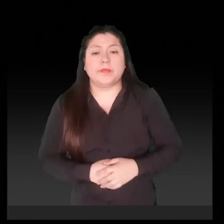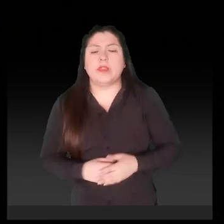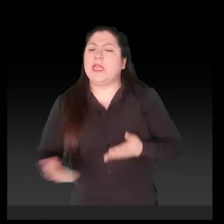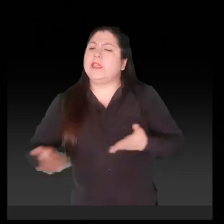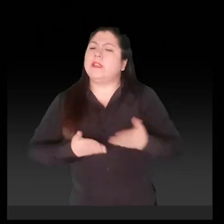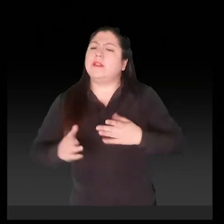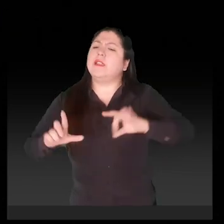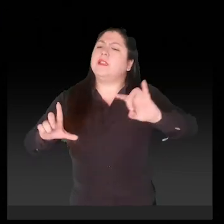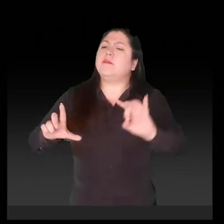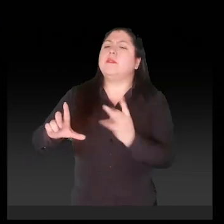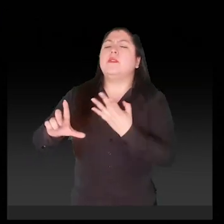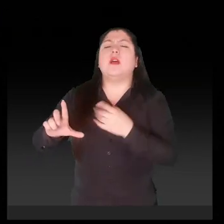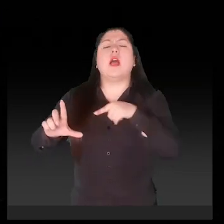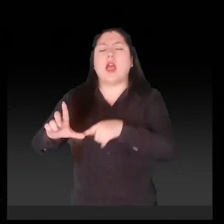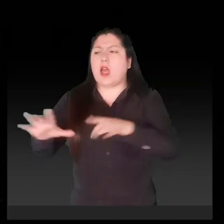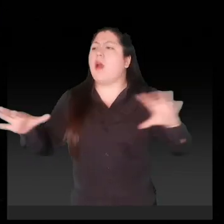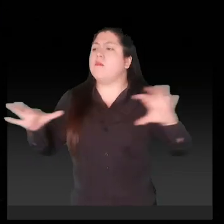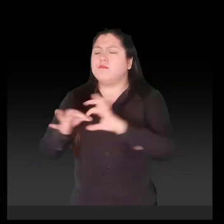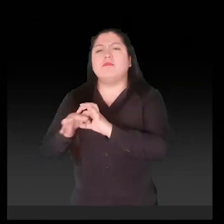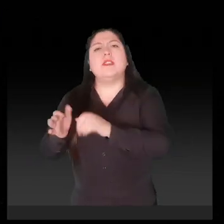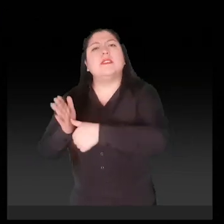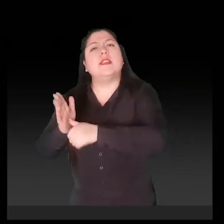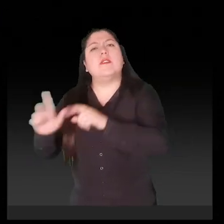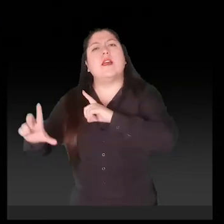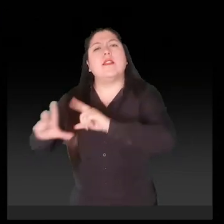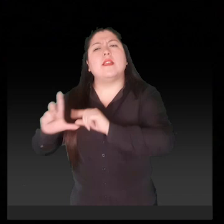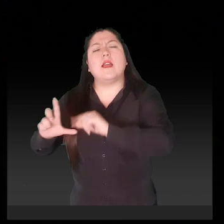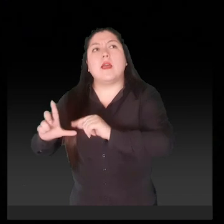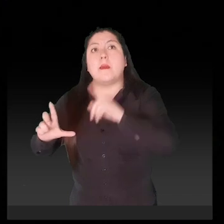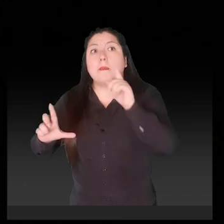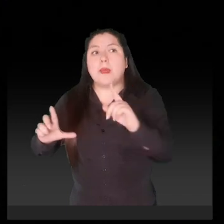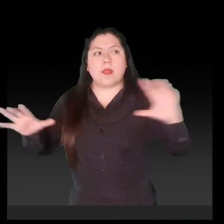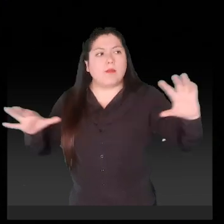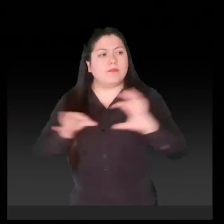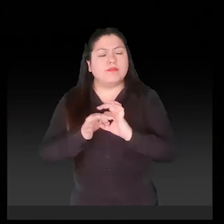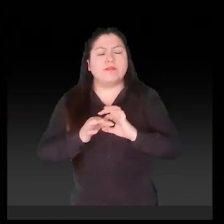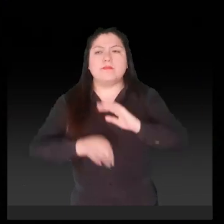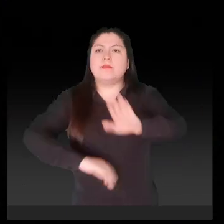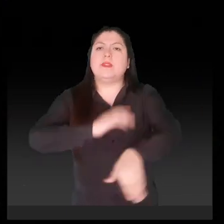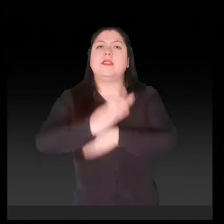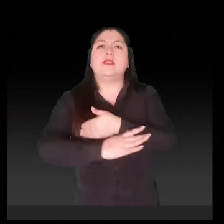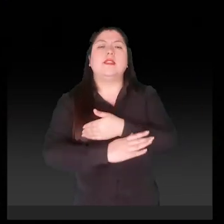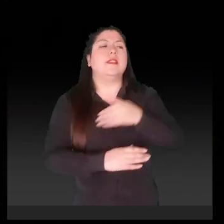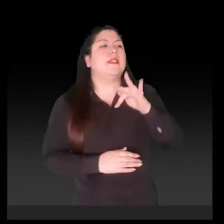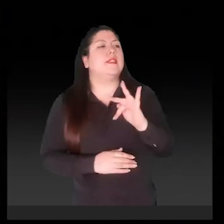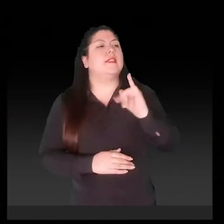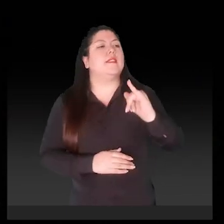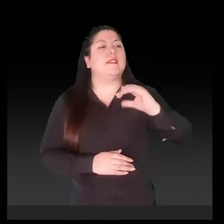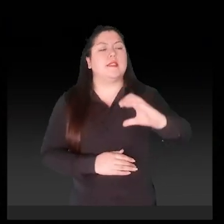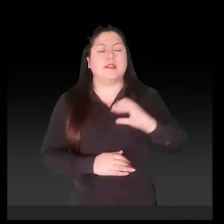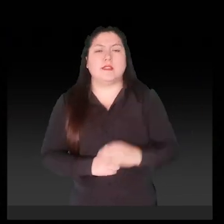ciudadanos podemos interoperar con el Ministerio de las TIC. Vamos a tener demasiados. Podemos